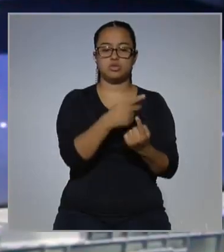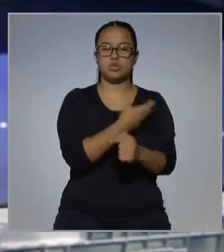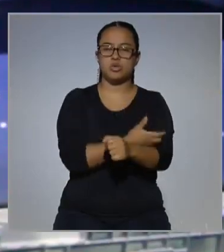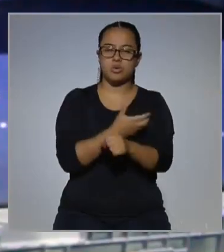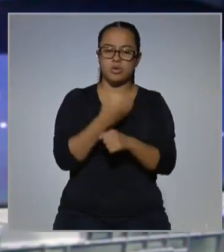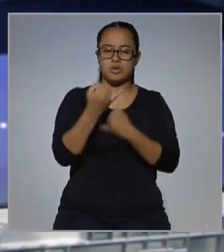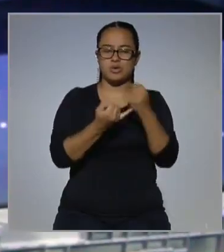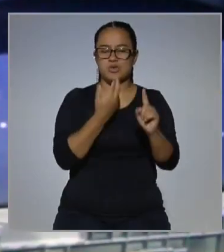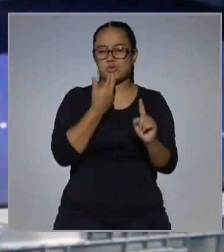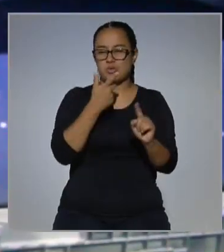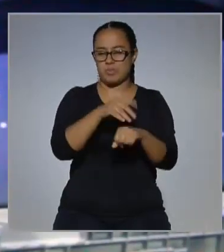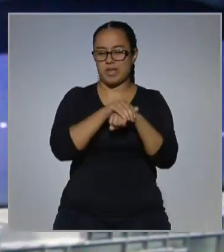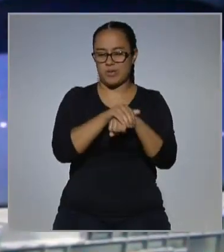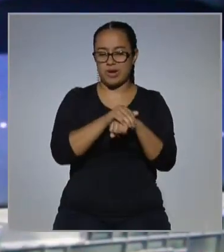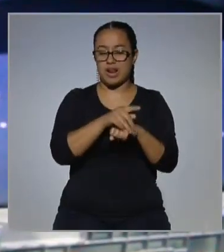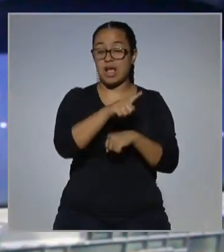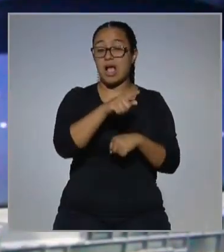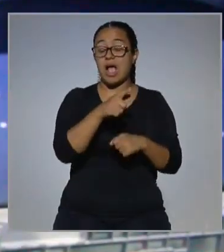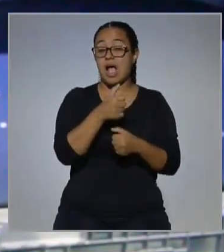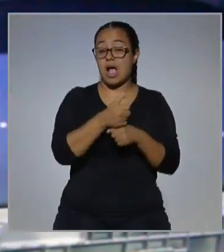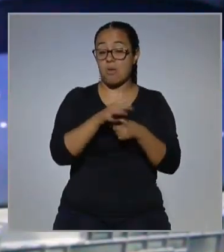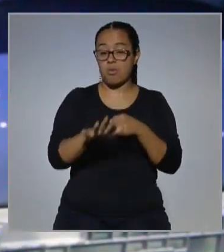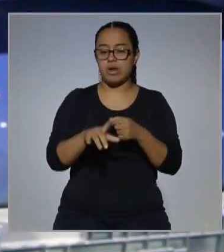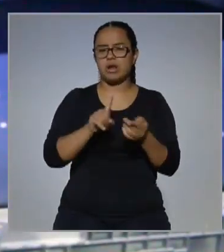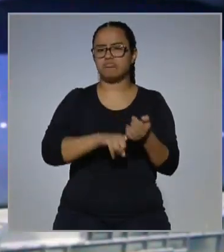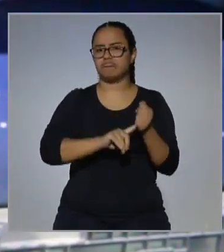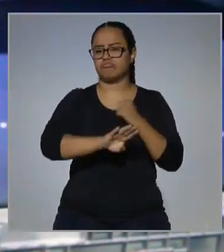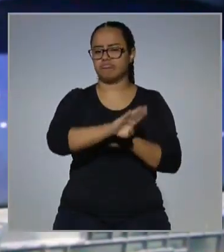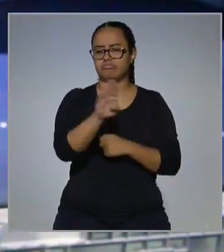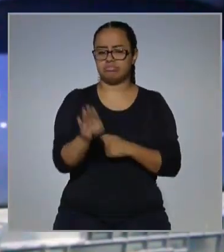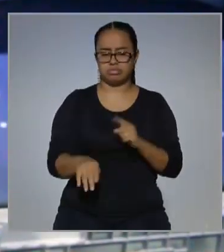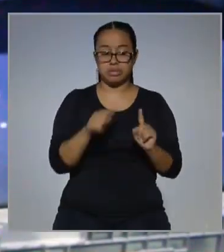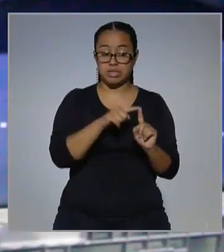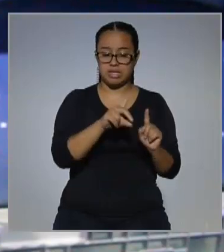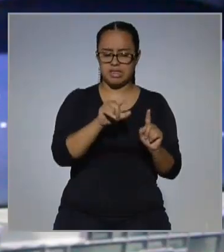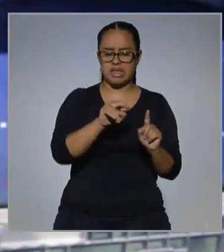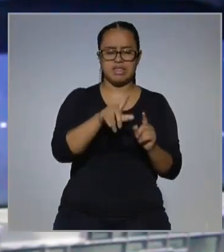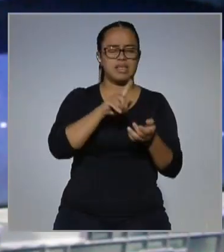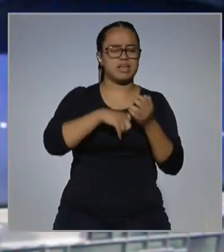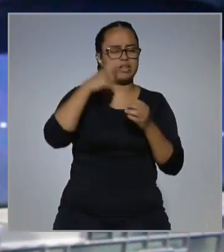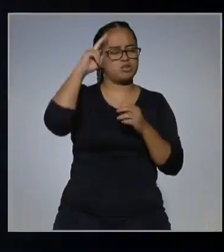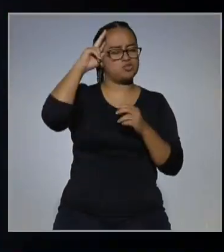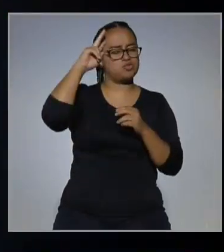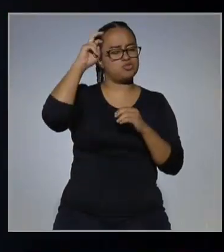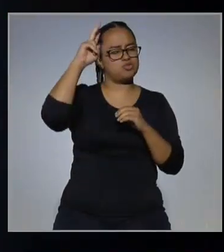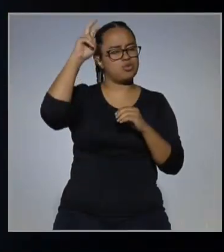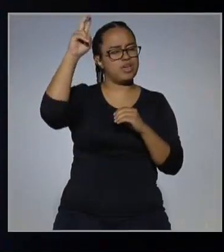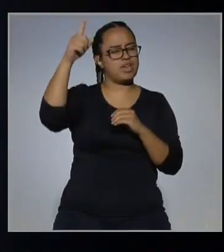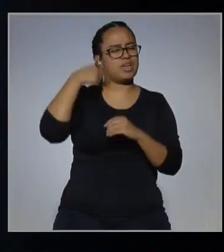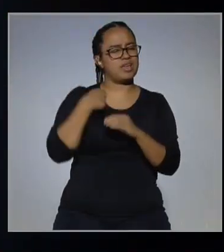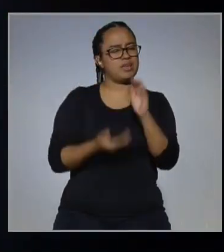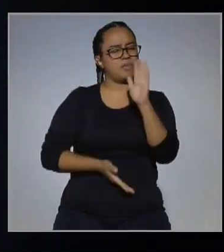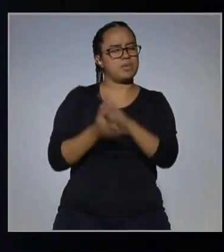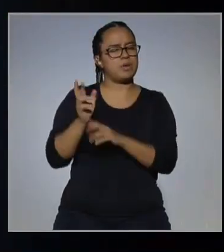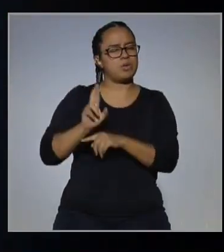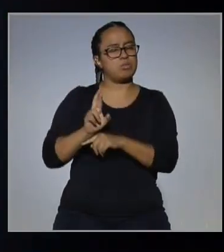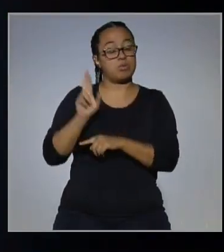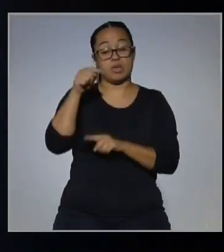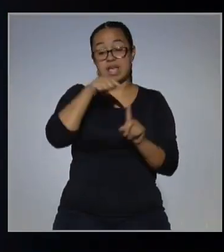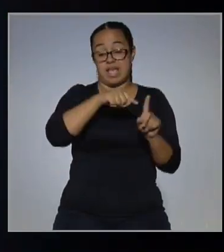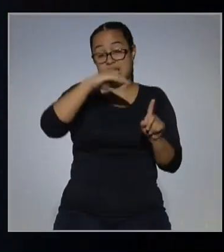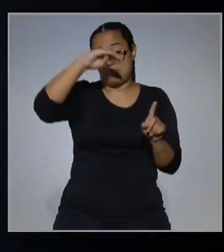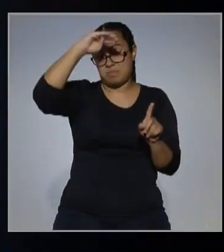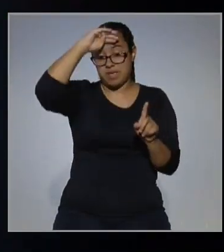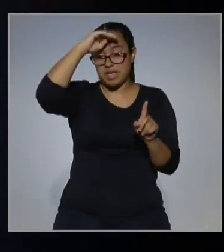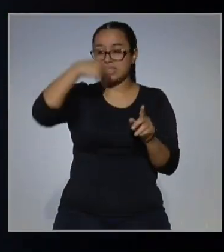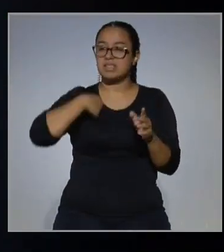juegos y mejor amiga, su abuela, se muere. Entonces Daniel, a través de un sueño, va al espacio donde él cree que